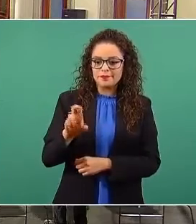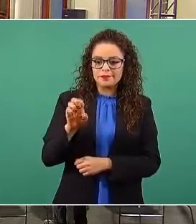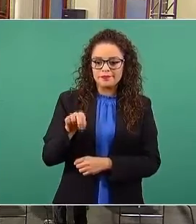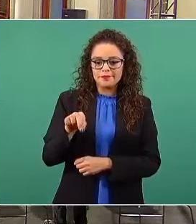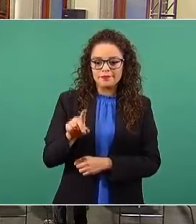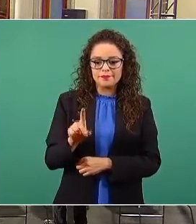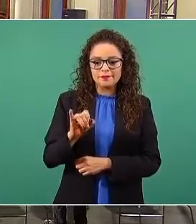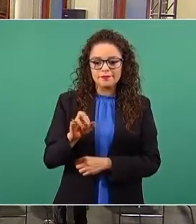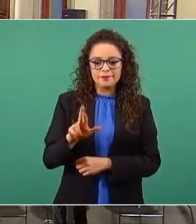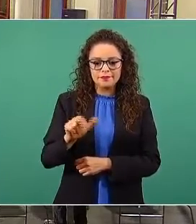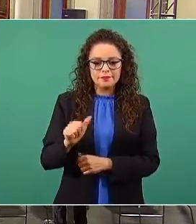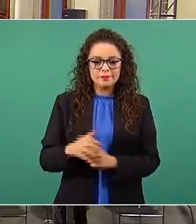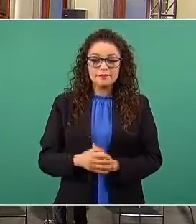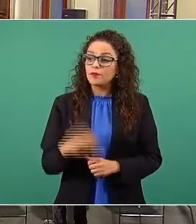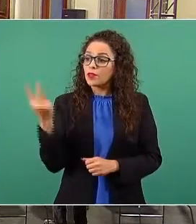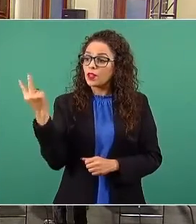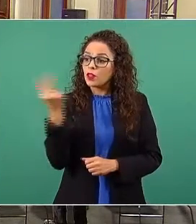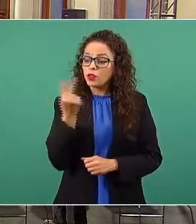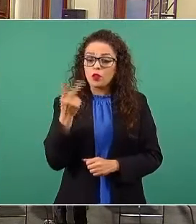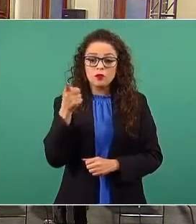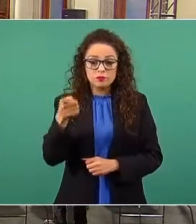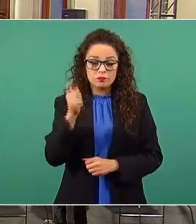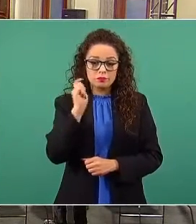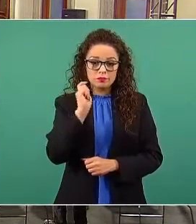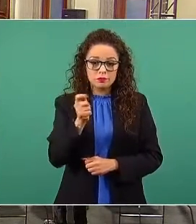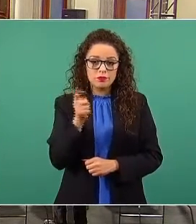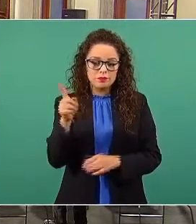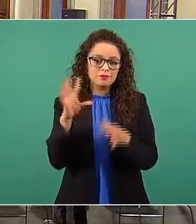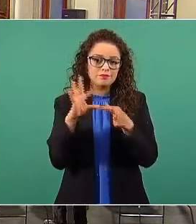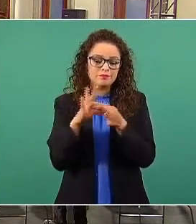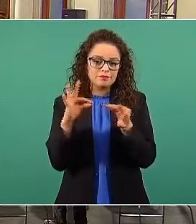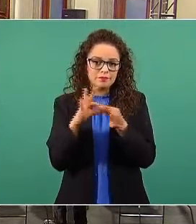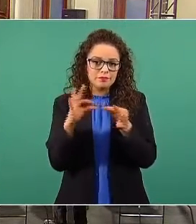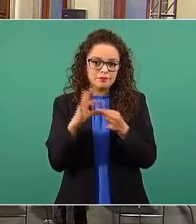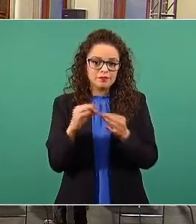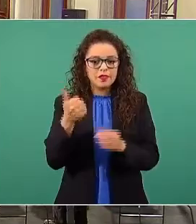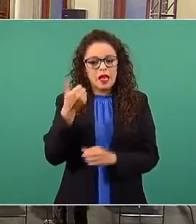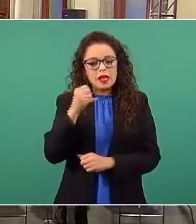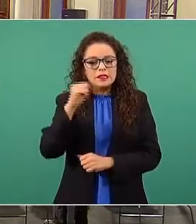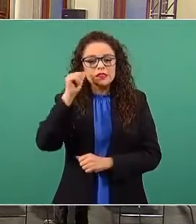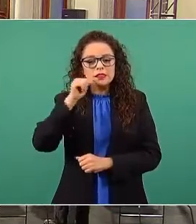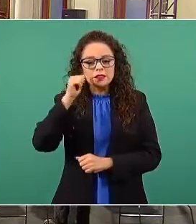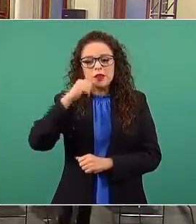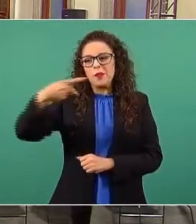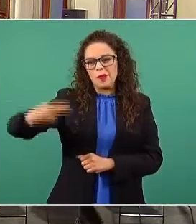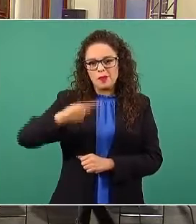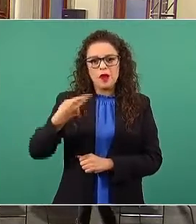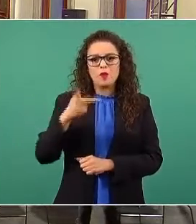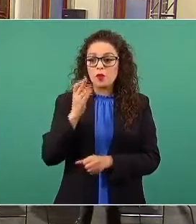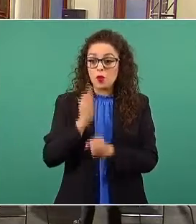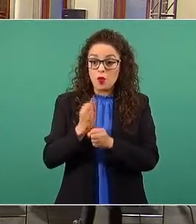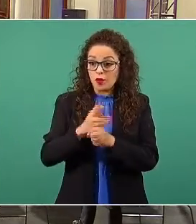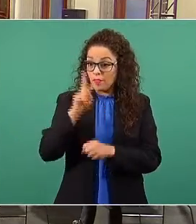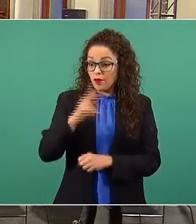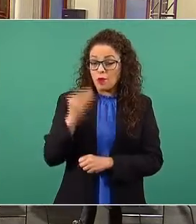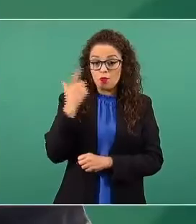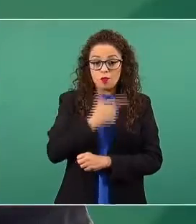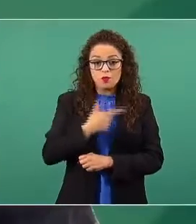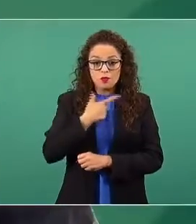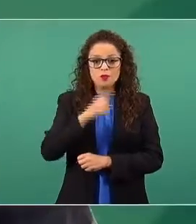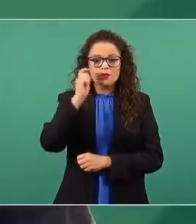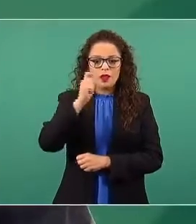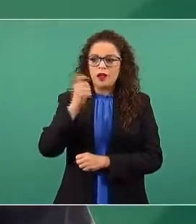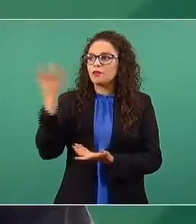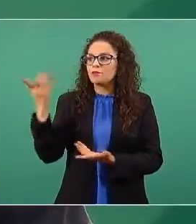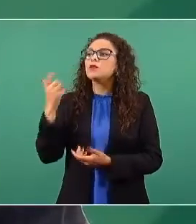Ramos-Siga. Estos son dos testimonios. En general nos mandan preguntas, pero desde luego nos da mucho gusto recibir cualquier